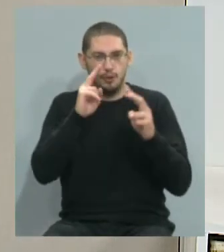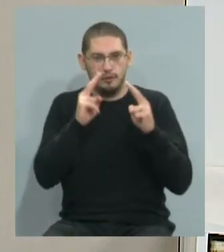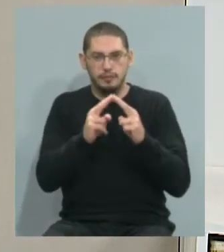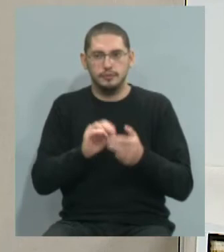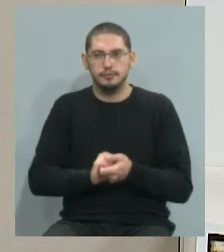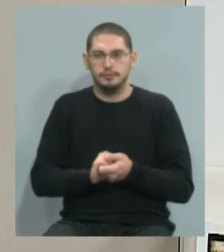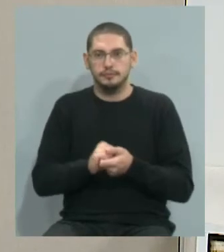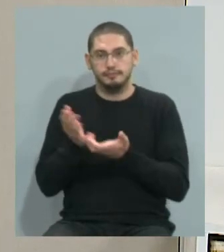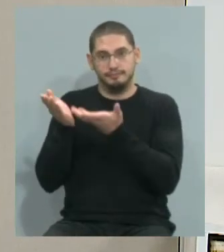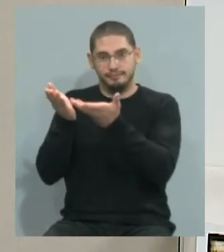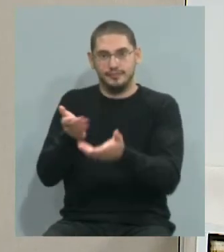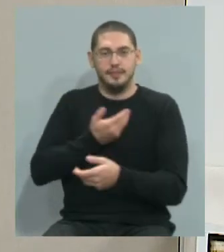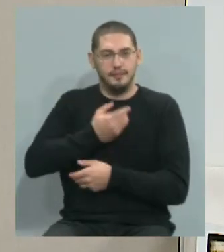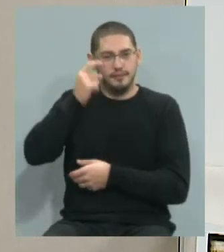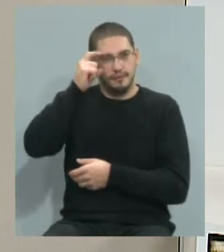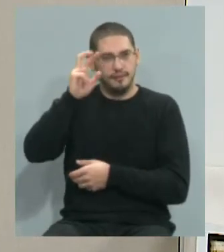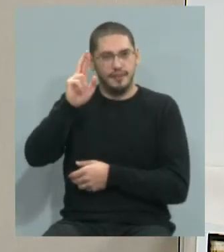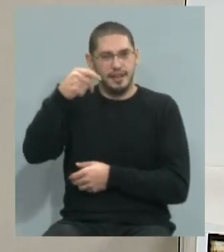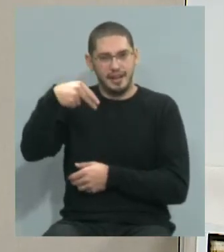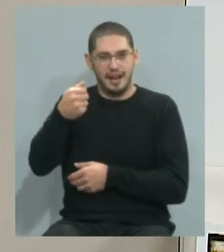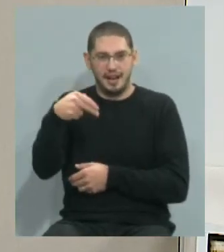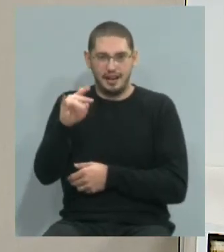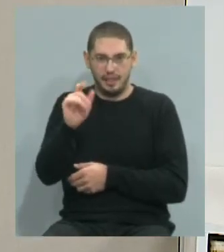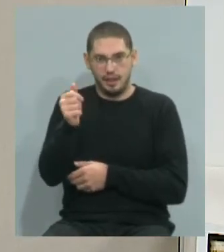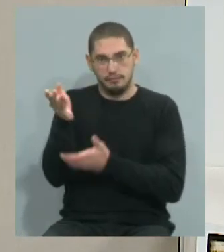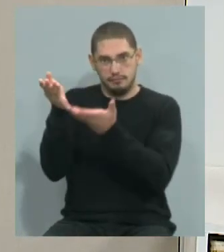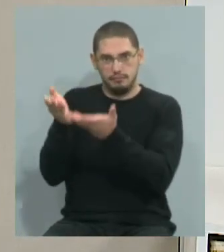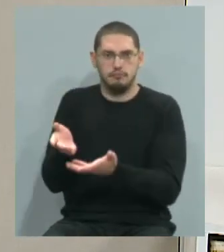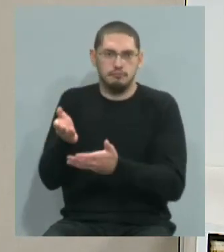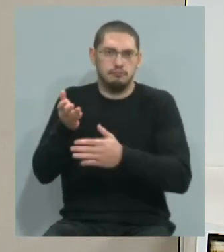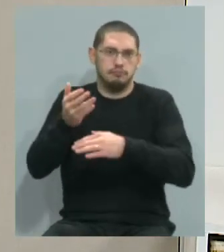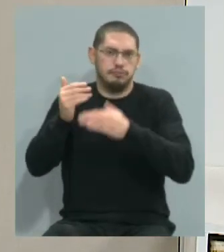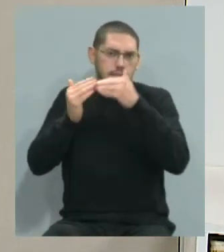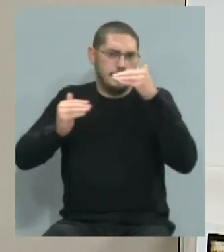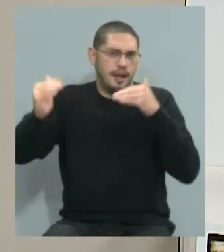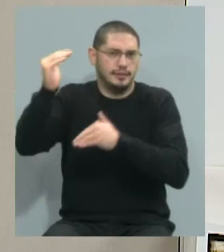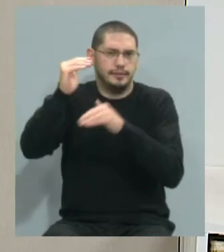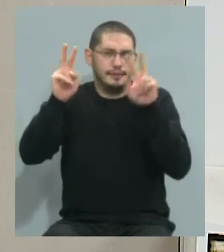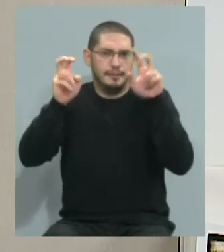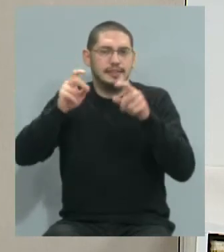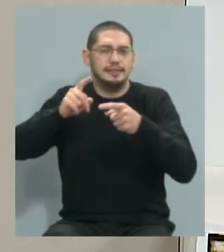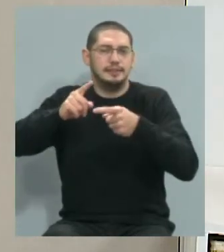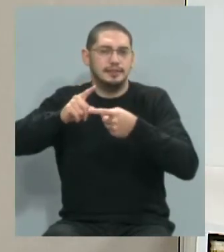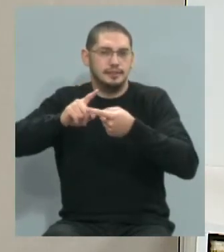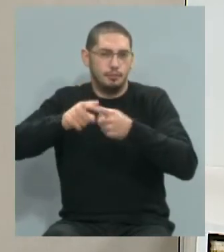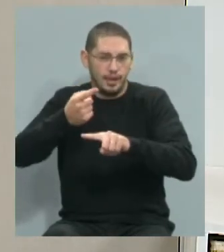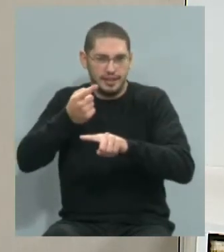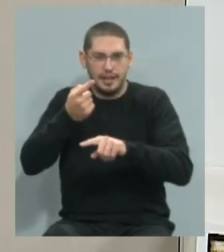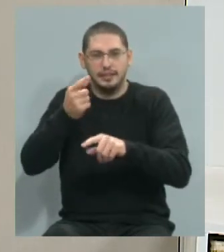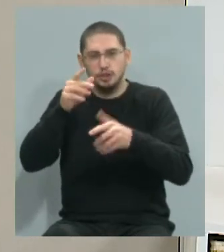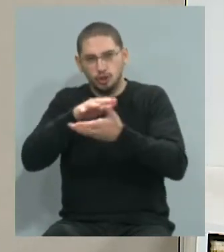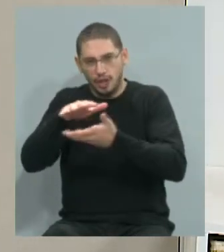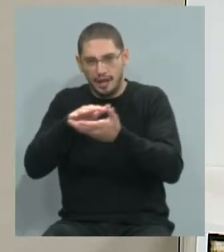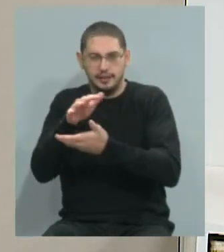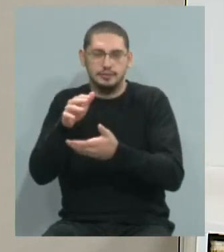pronto. Ahí veíamos a Fernanda Beigel, la doctora en Ciencias Políticas y Sociales de la Universidad Nacional de